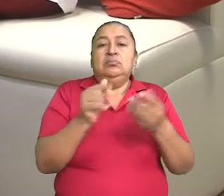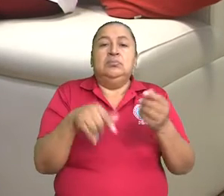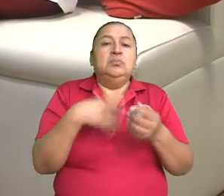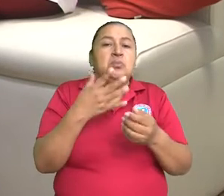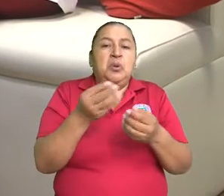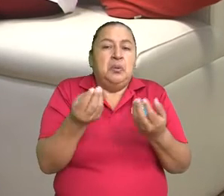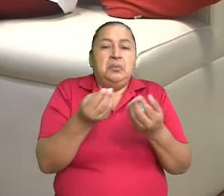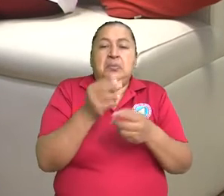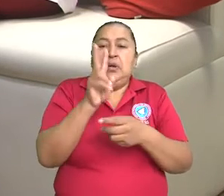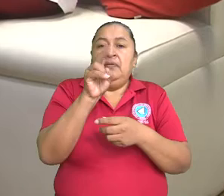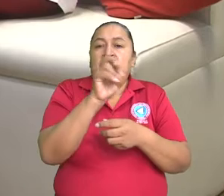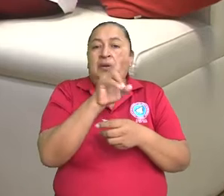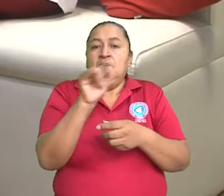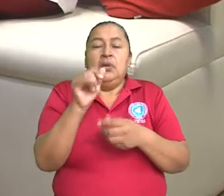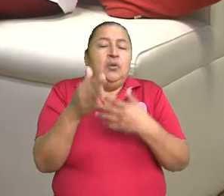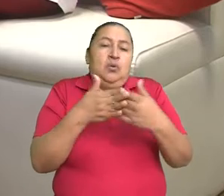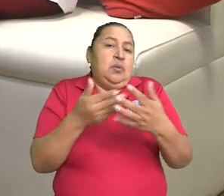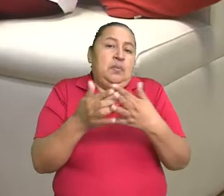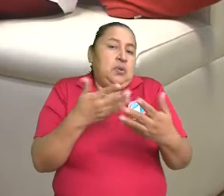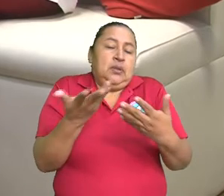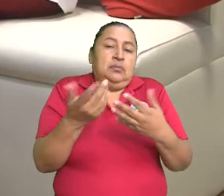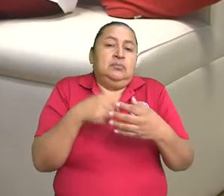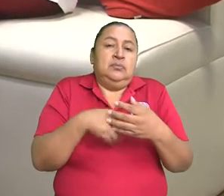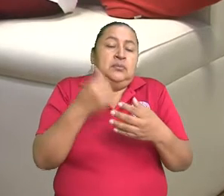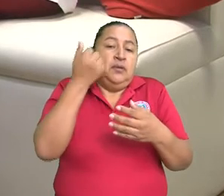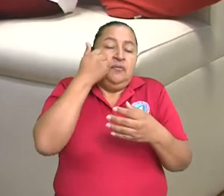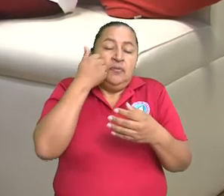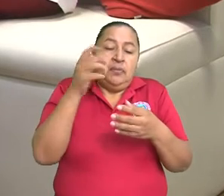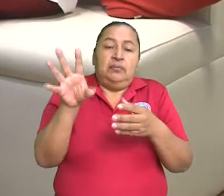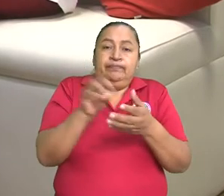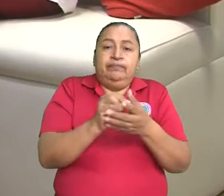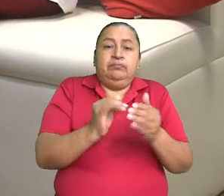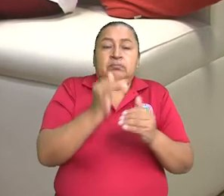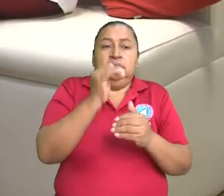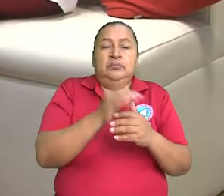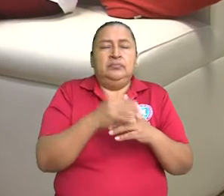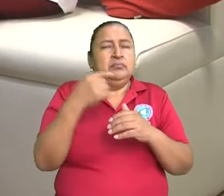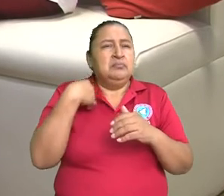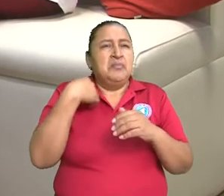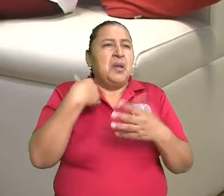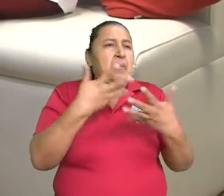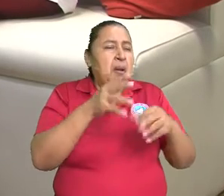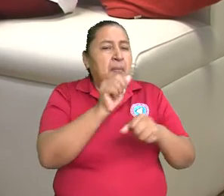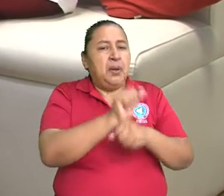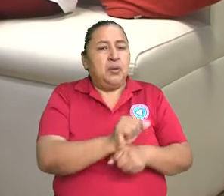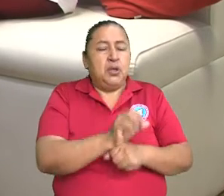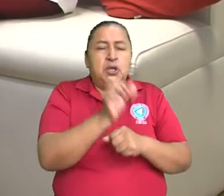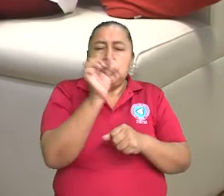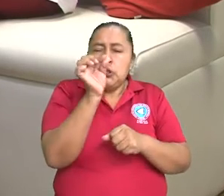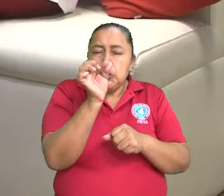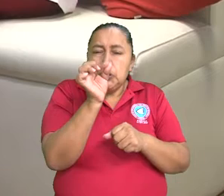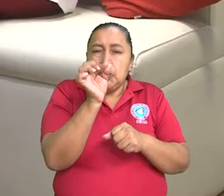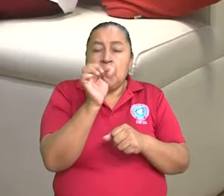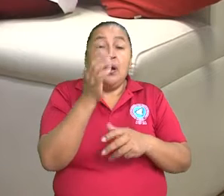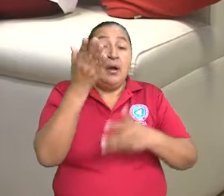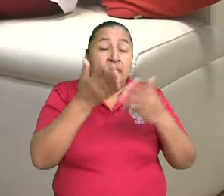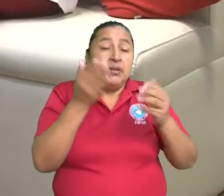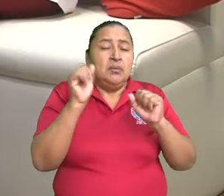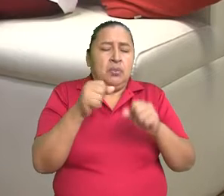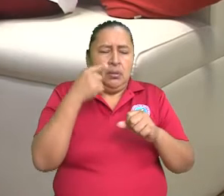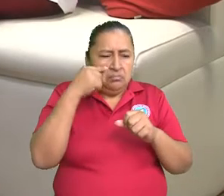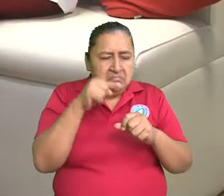verruga? O independientemente del grado de infección. Lo más frecuente es que son pequeñitas e inclusive hasta puede